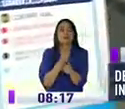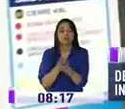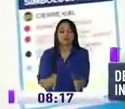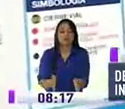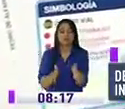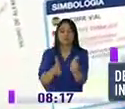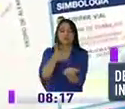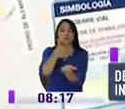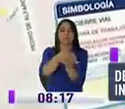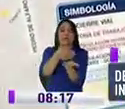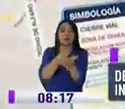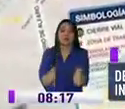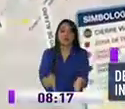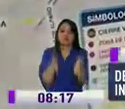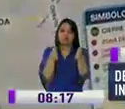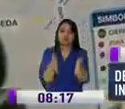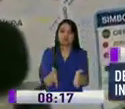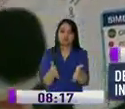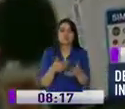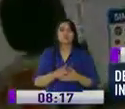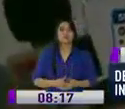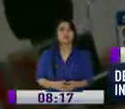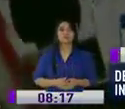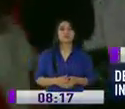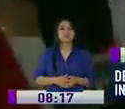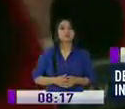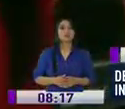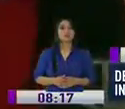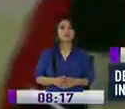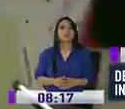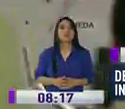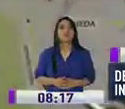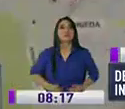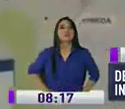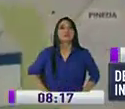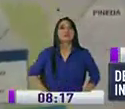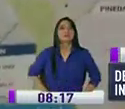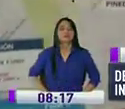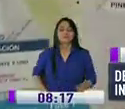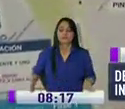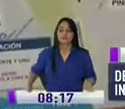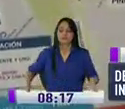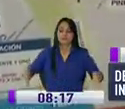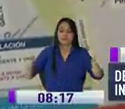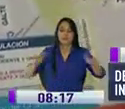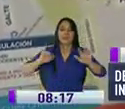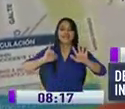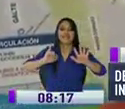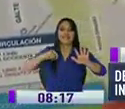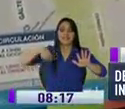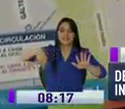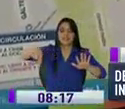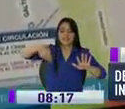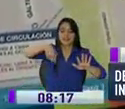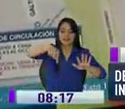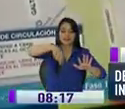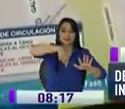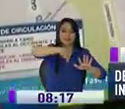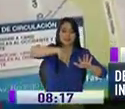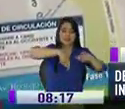cierre de vía, como le hemos anunciado. Son 6 carriles la avenida Rodrigo de Chávez. 3 de ellos se van a